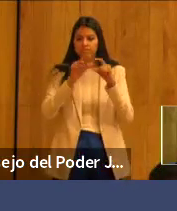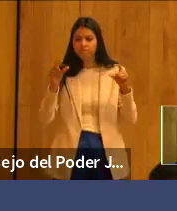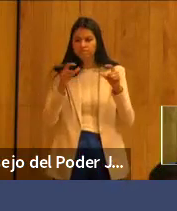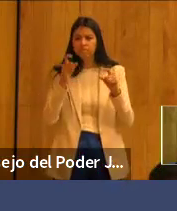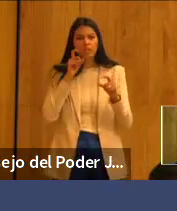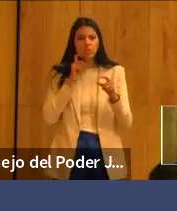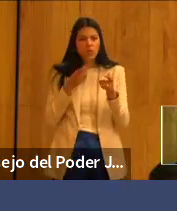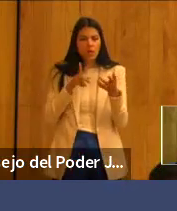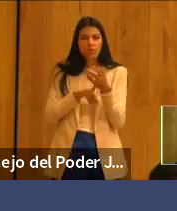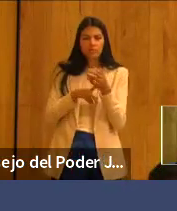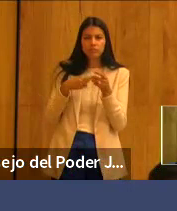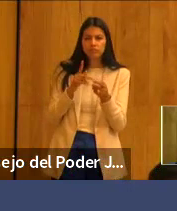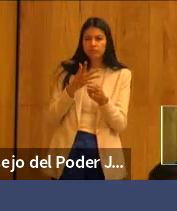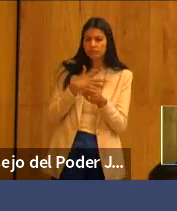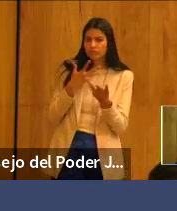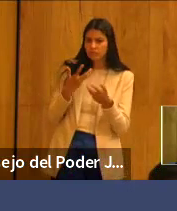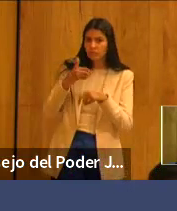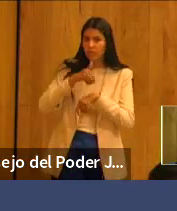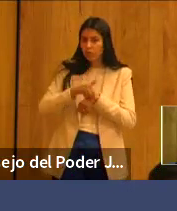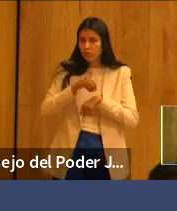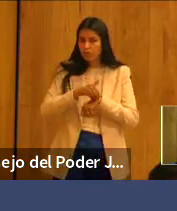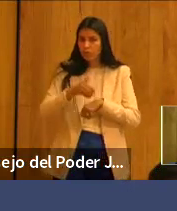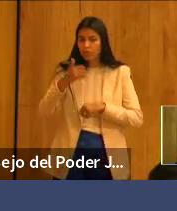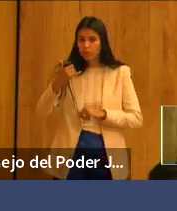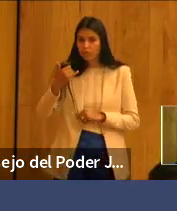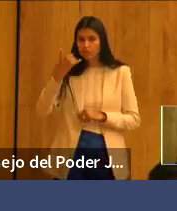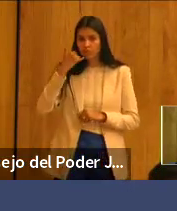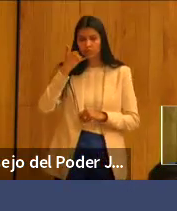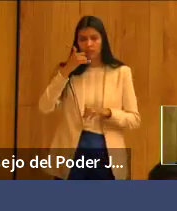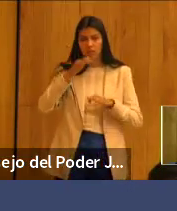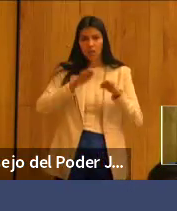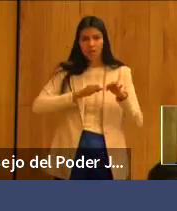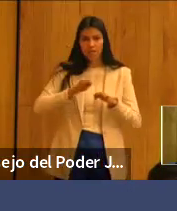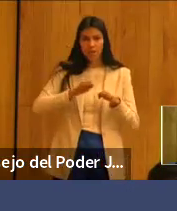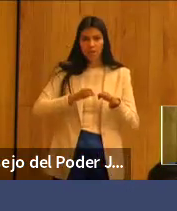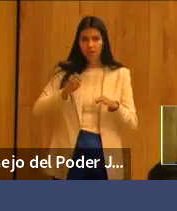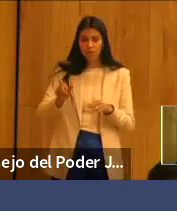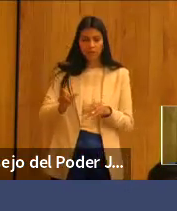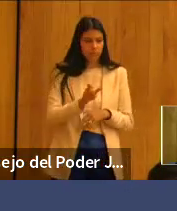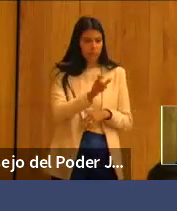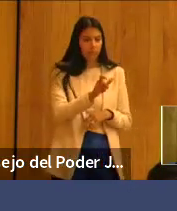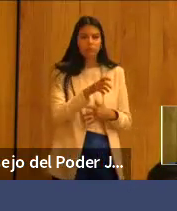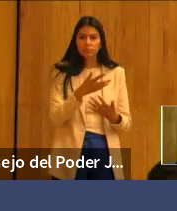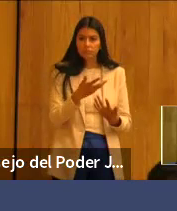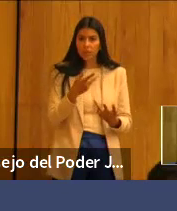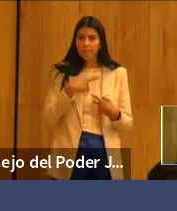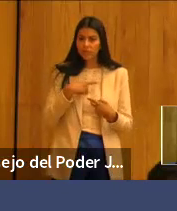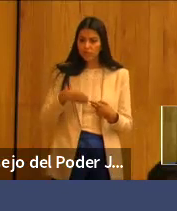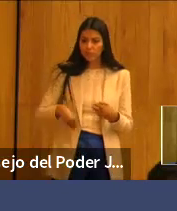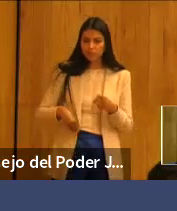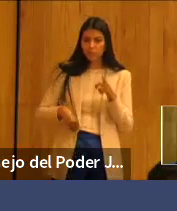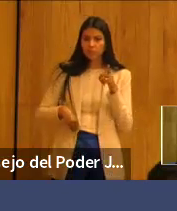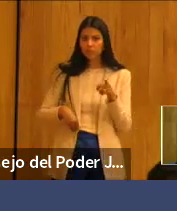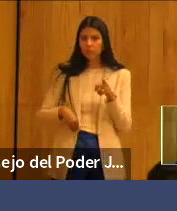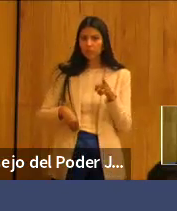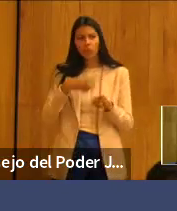mismos, pero provenían del número telefónico que en el trabajo le habían asignado al acusado. Por ese motivo, entonces, la mamá le pregunta a la